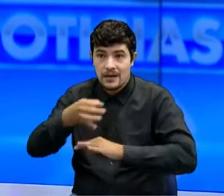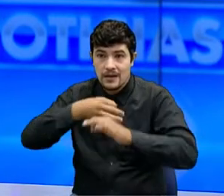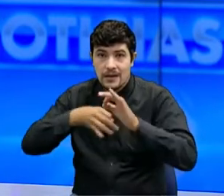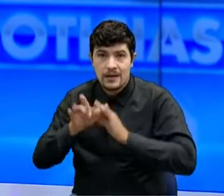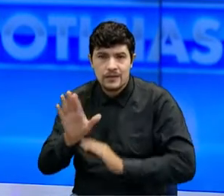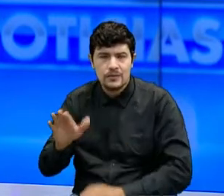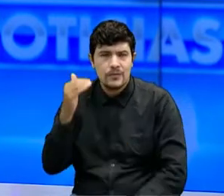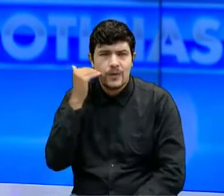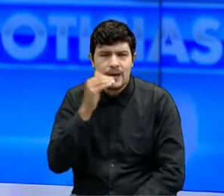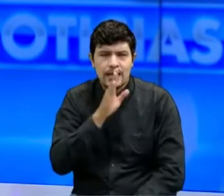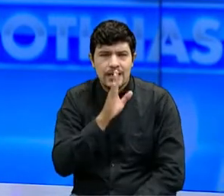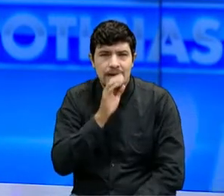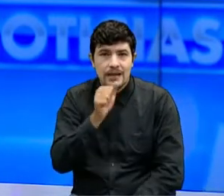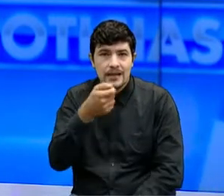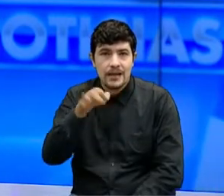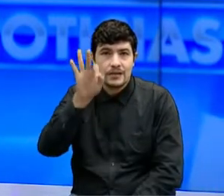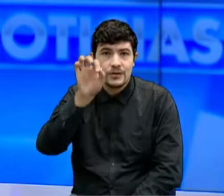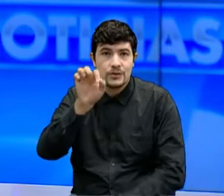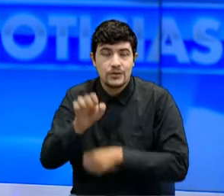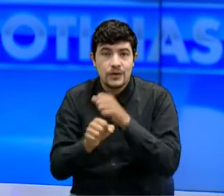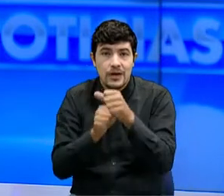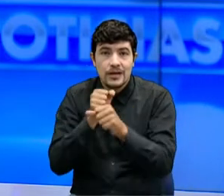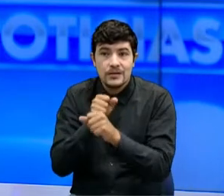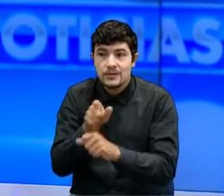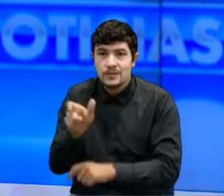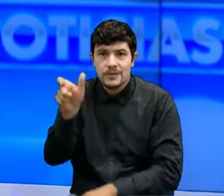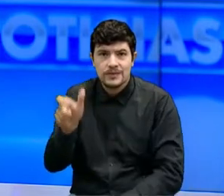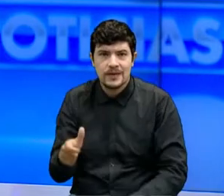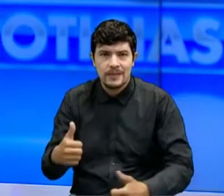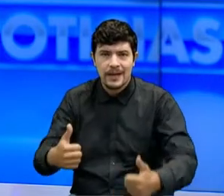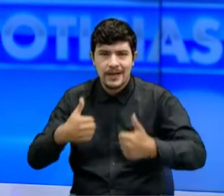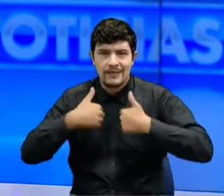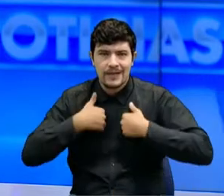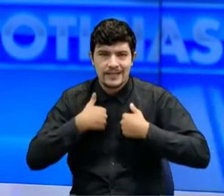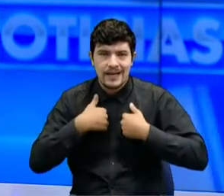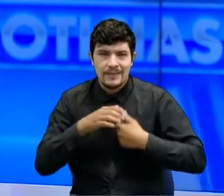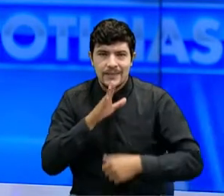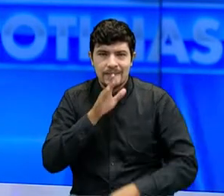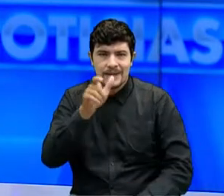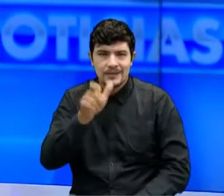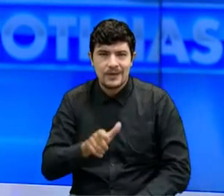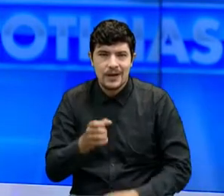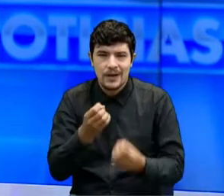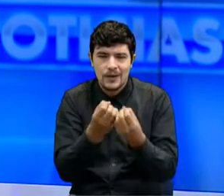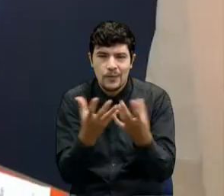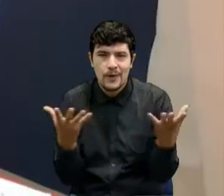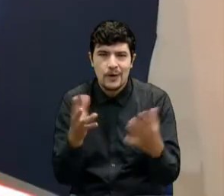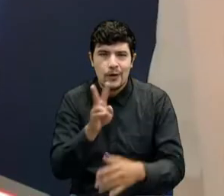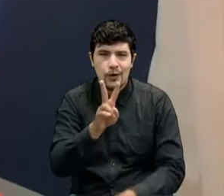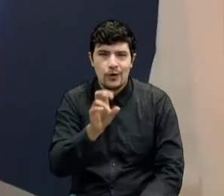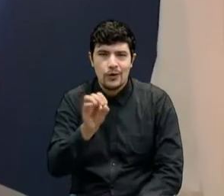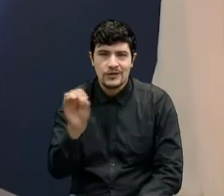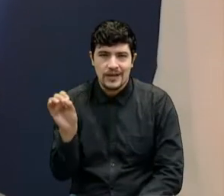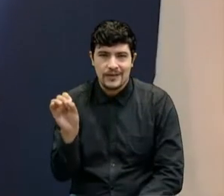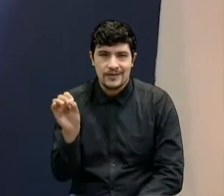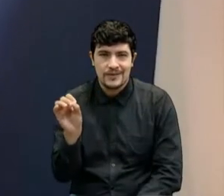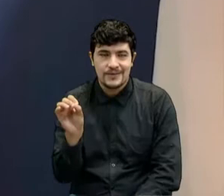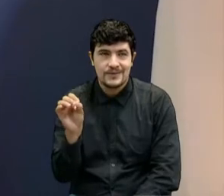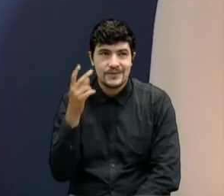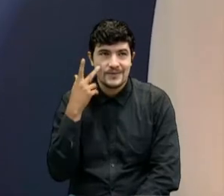de 18 años que se convirtió en la beneficiaria número 200 en este tipo de procedimientos.